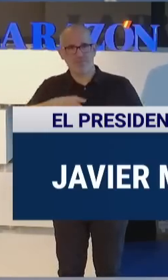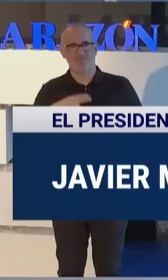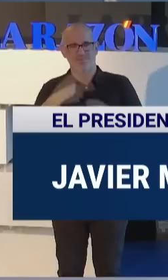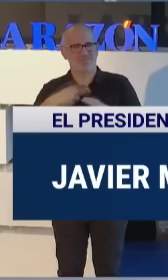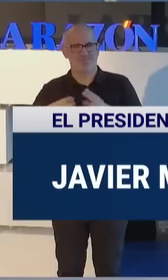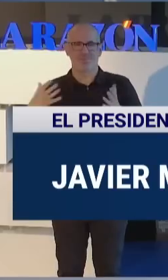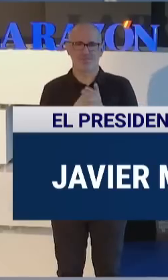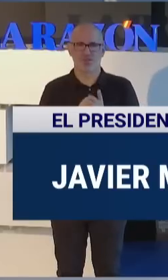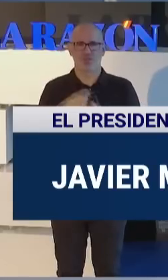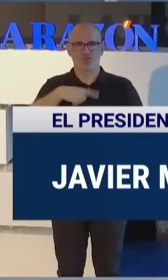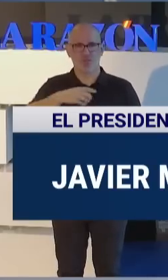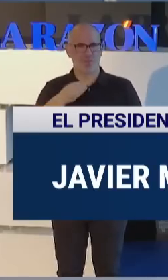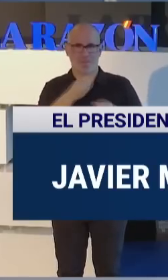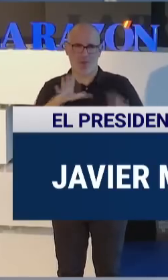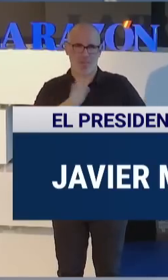en general,